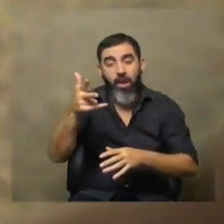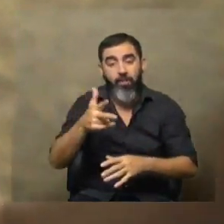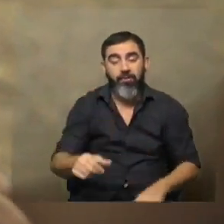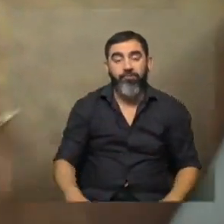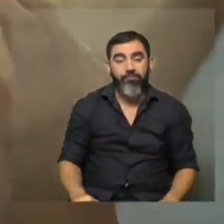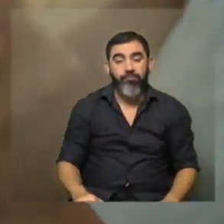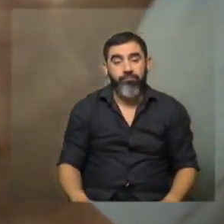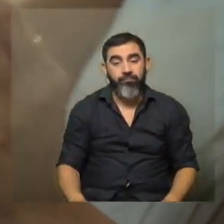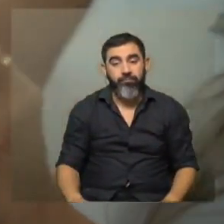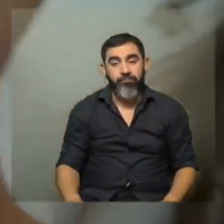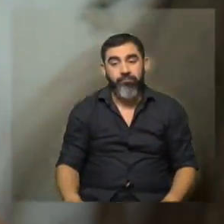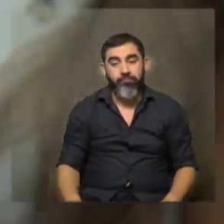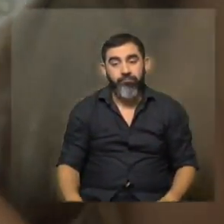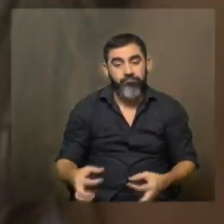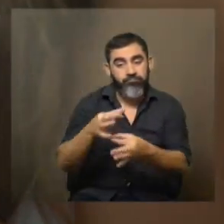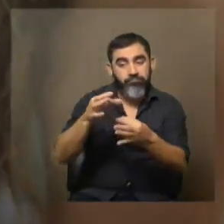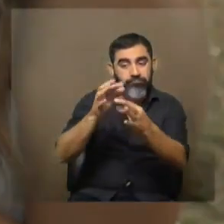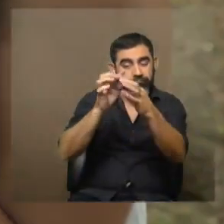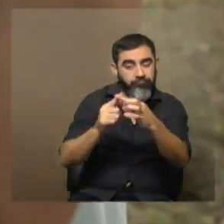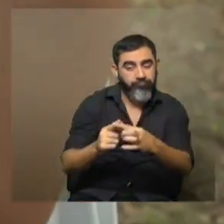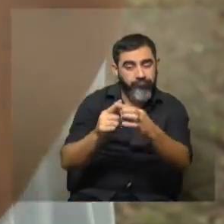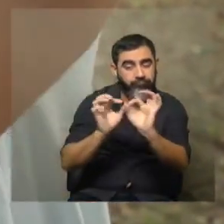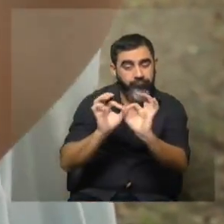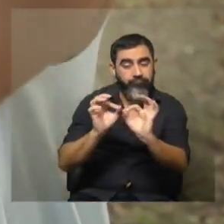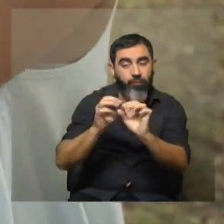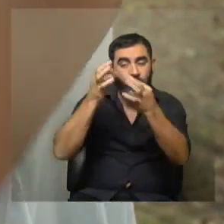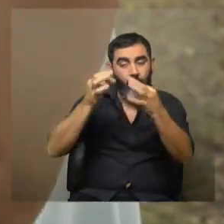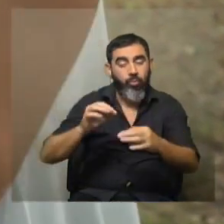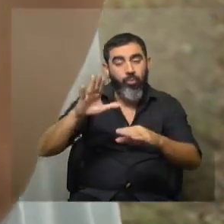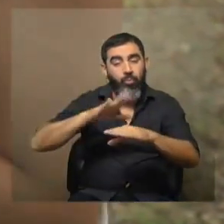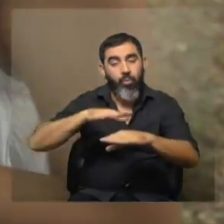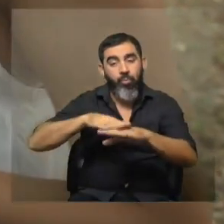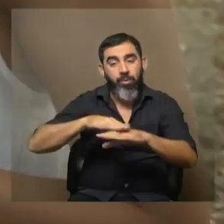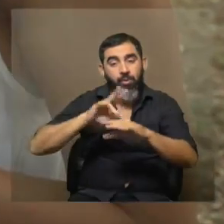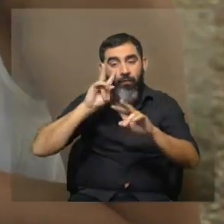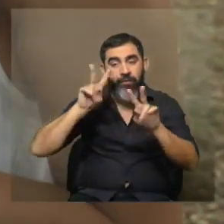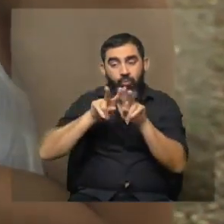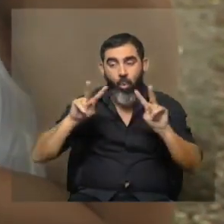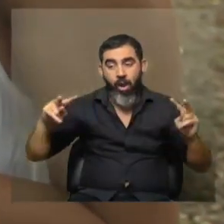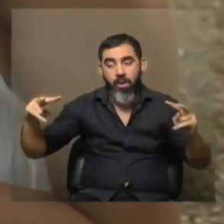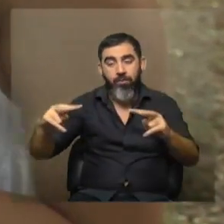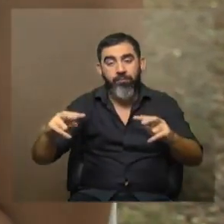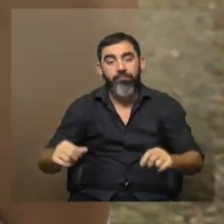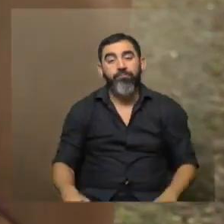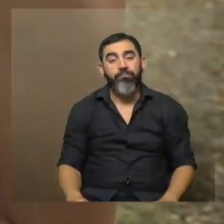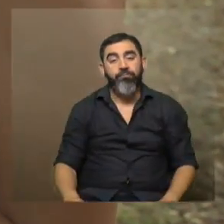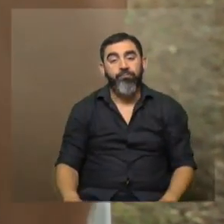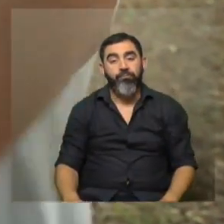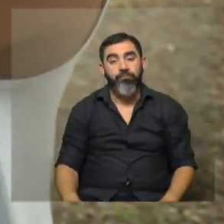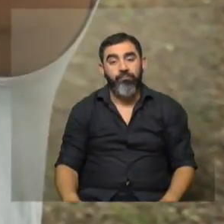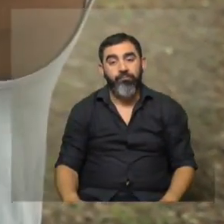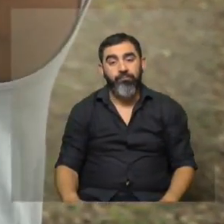no quede mal enfocado y que podamos realmente captar todo el campo visual que nos interesa. Una vez que tenemos acá, el